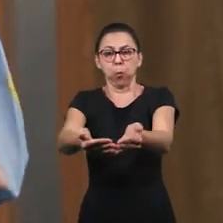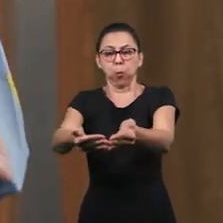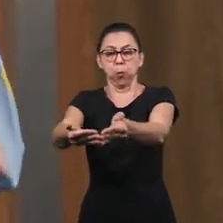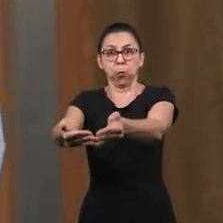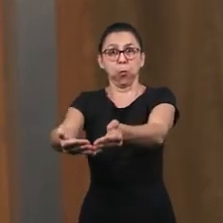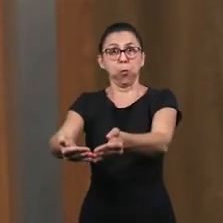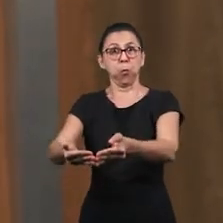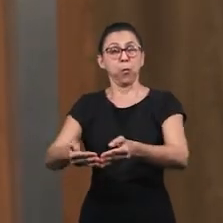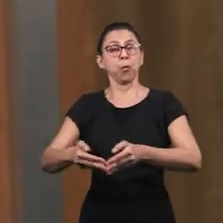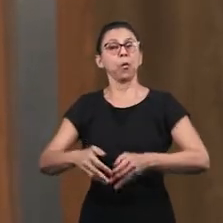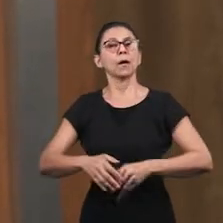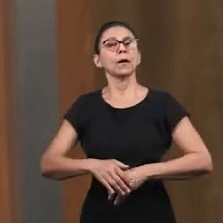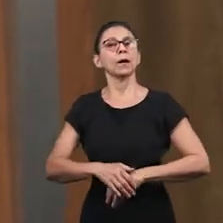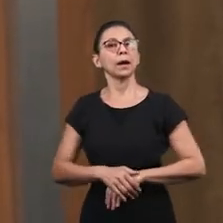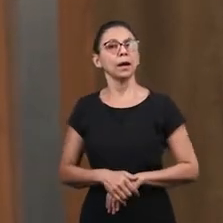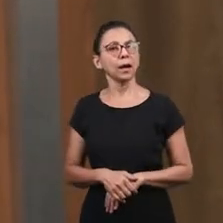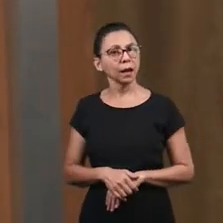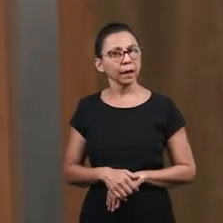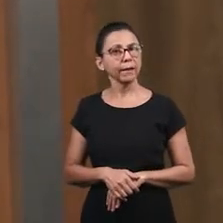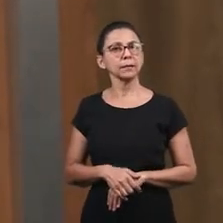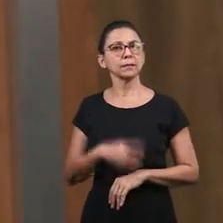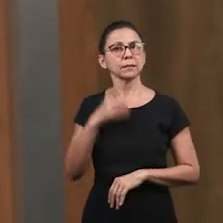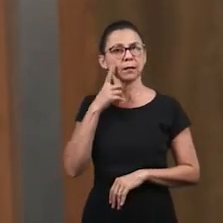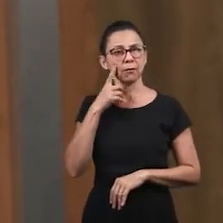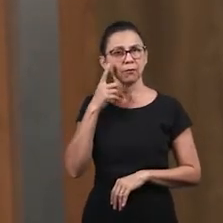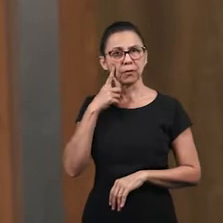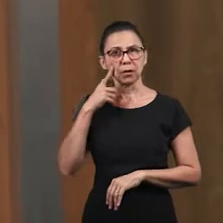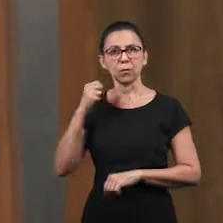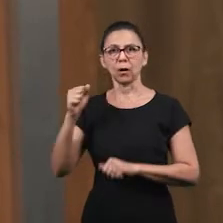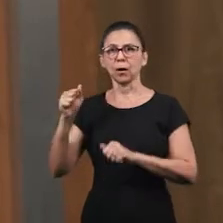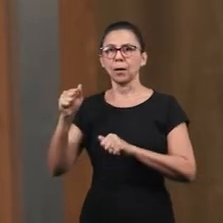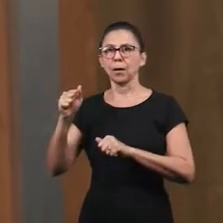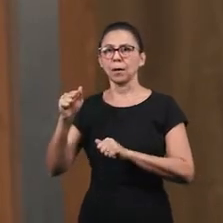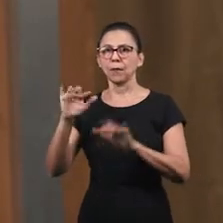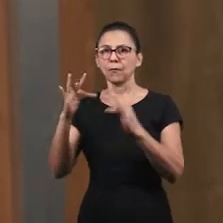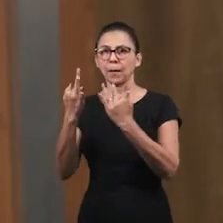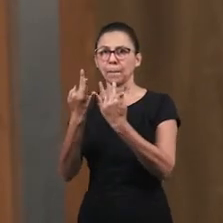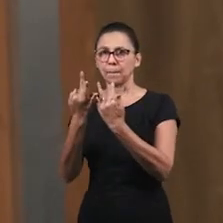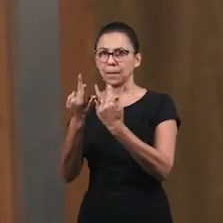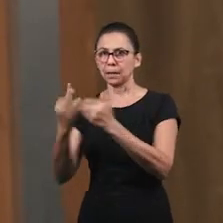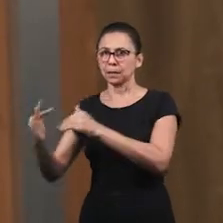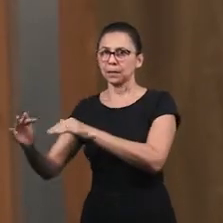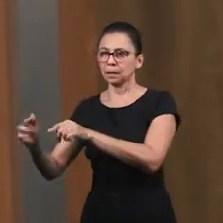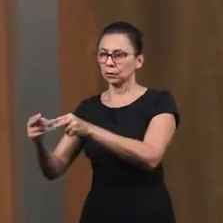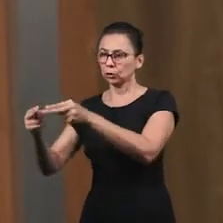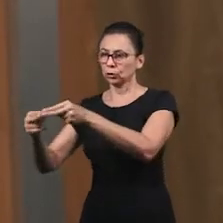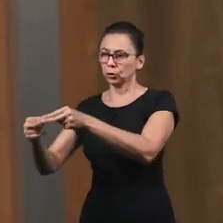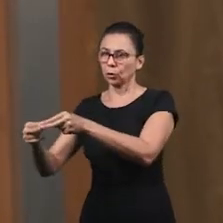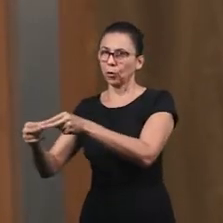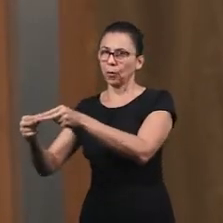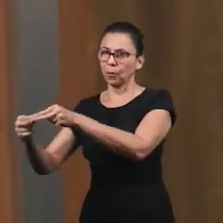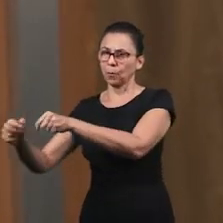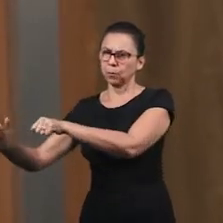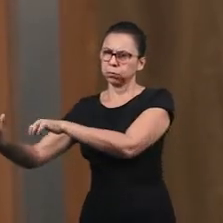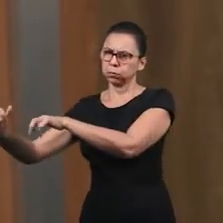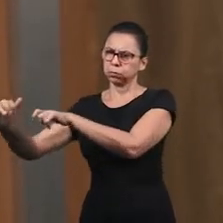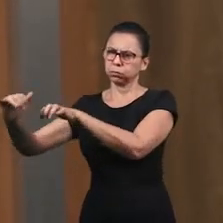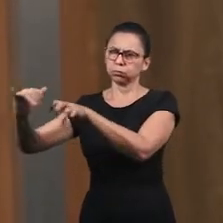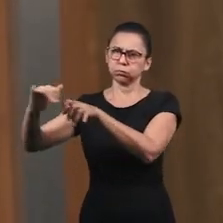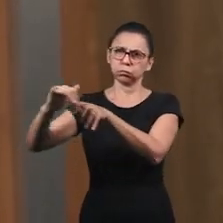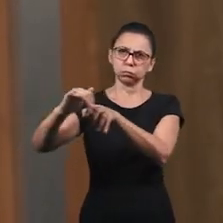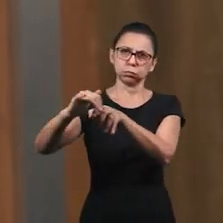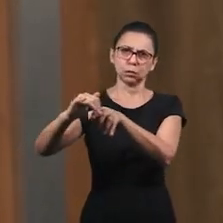hacer. Y que después Noé y toda su familia y los animales entraron en el arca y cerró la puerta a Dios.